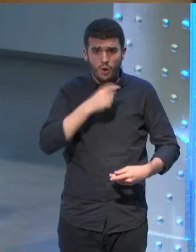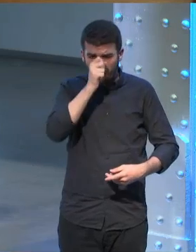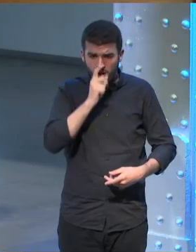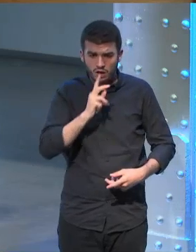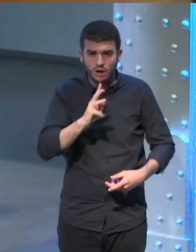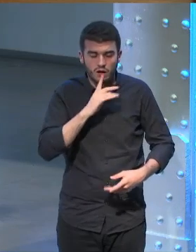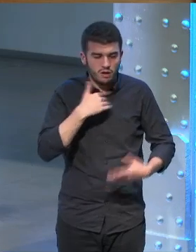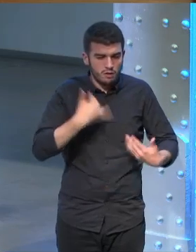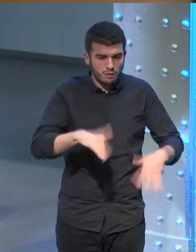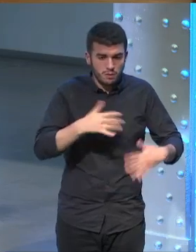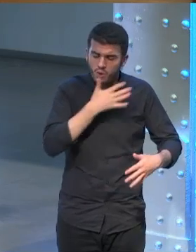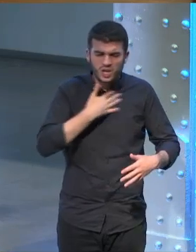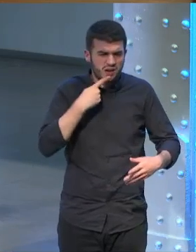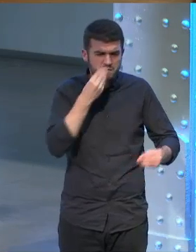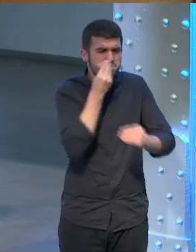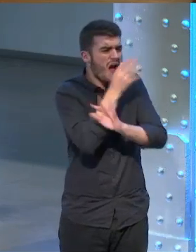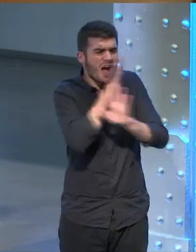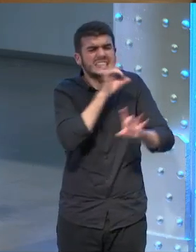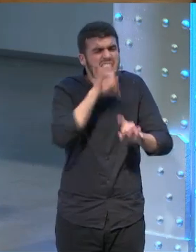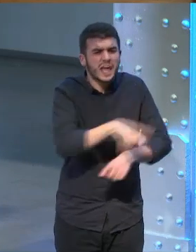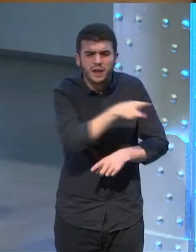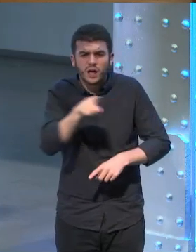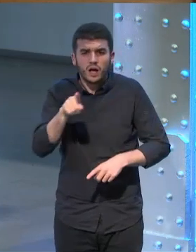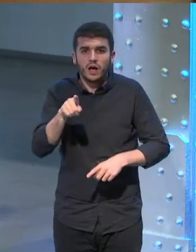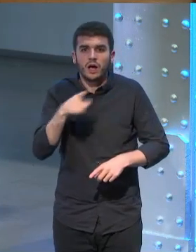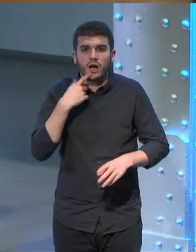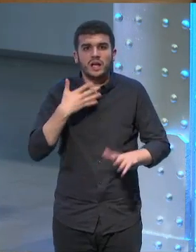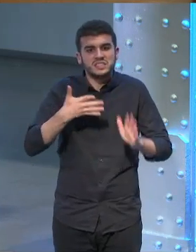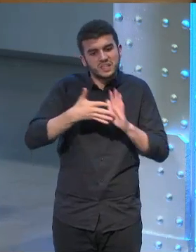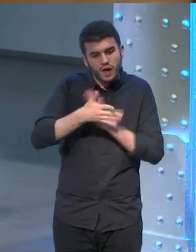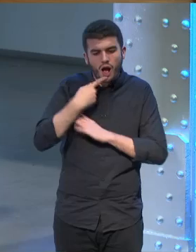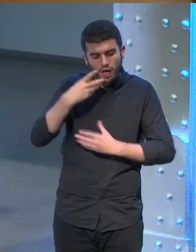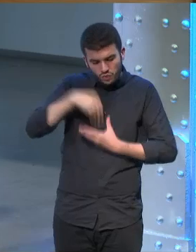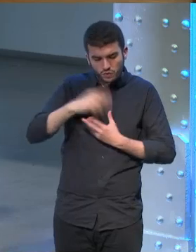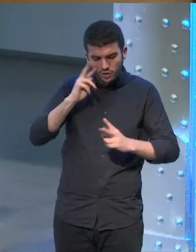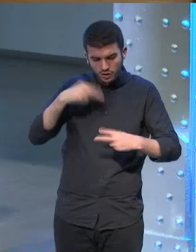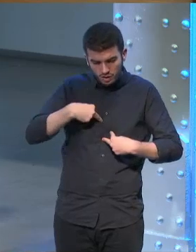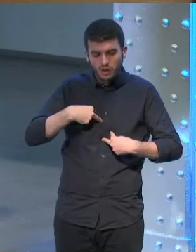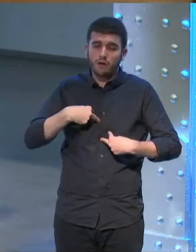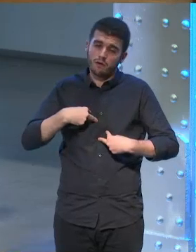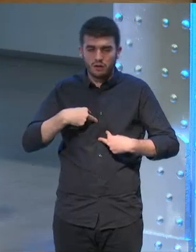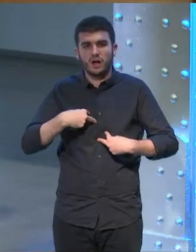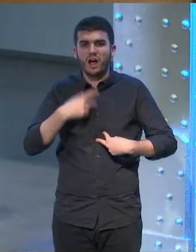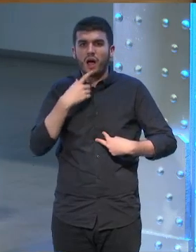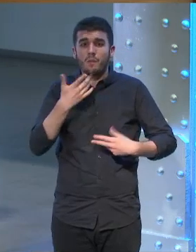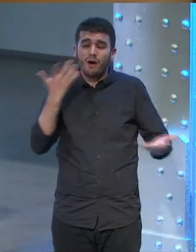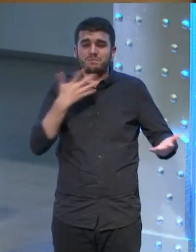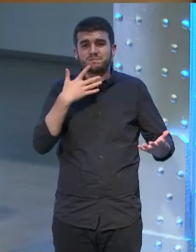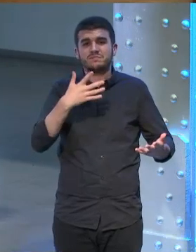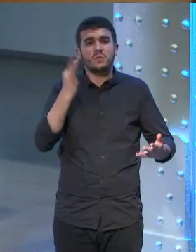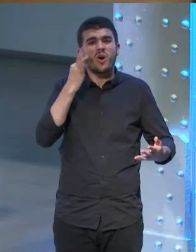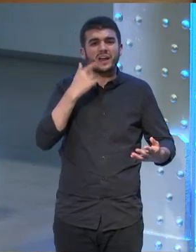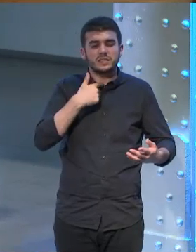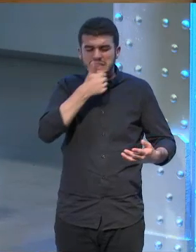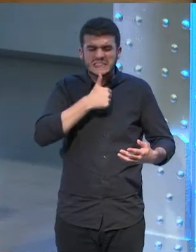son de criba porque quieren a los mejores, pero ahí está pues que las mujeres no aguantamos a lo mejor tanto a